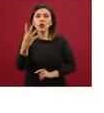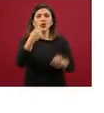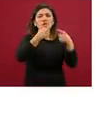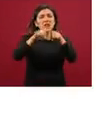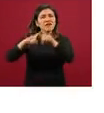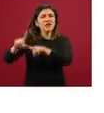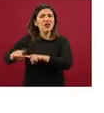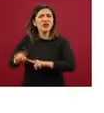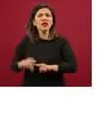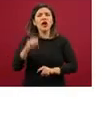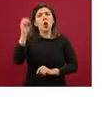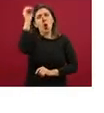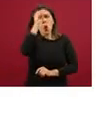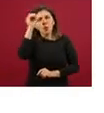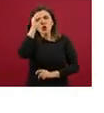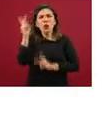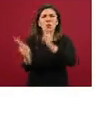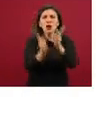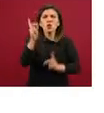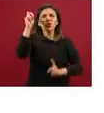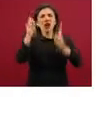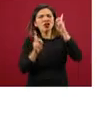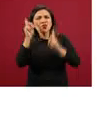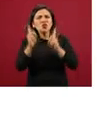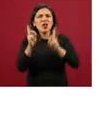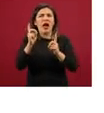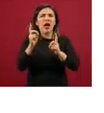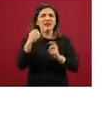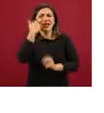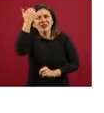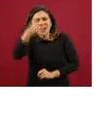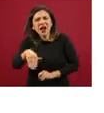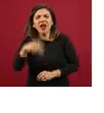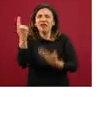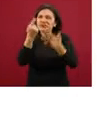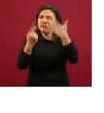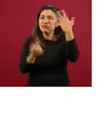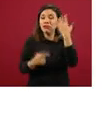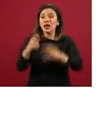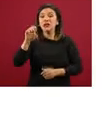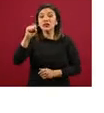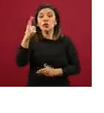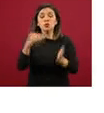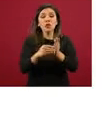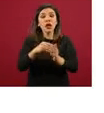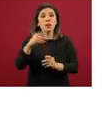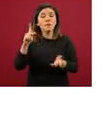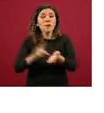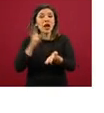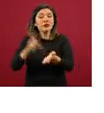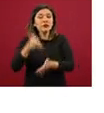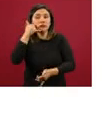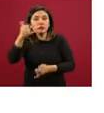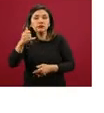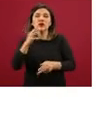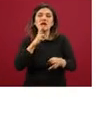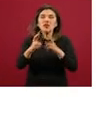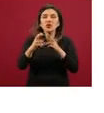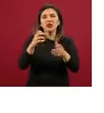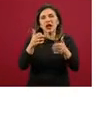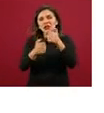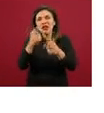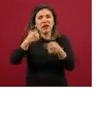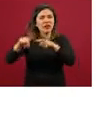61,074 comentarios, preguntas, dudas que invariablemente estamos